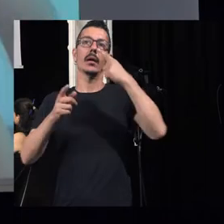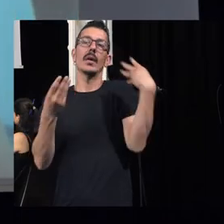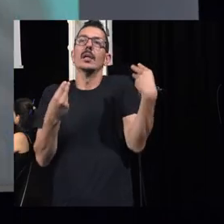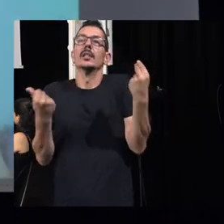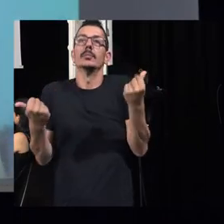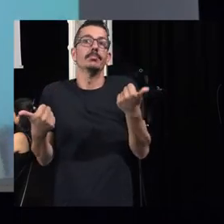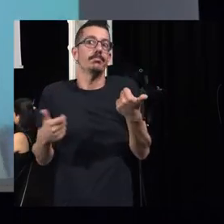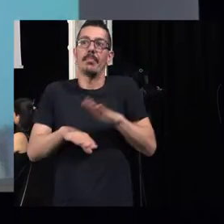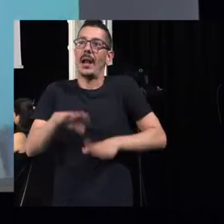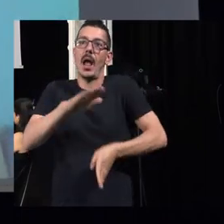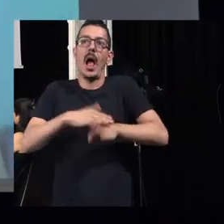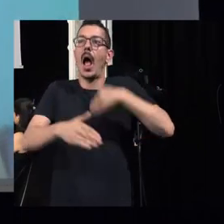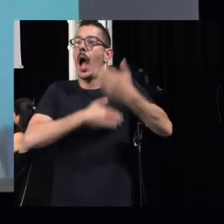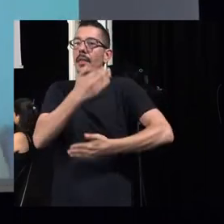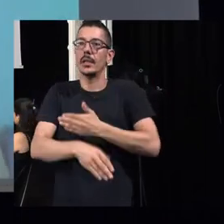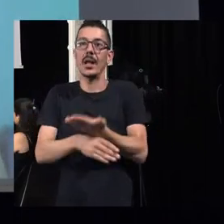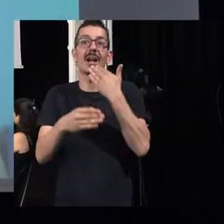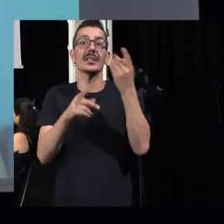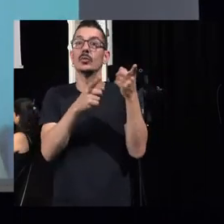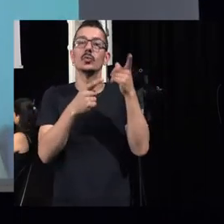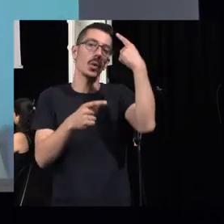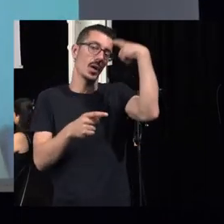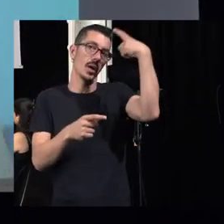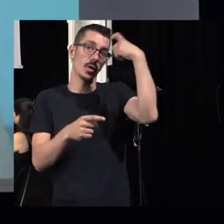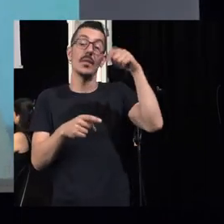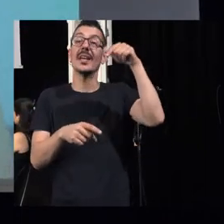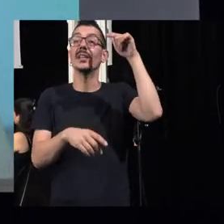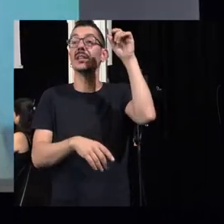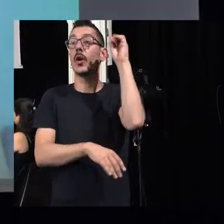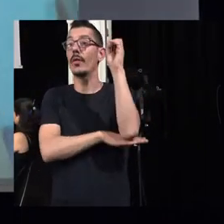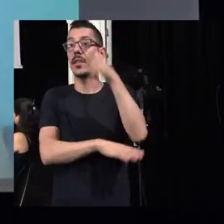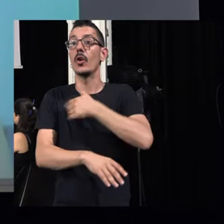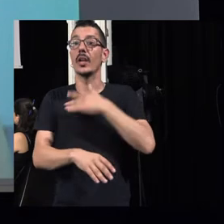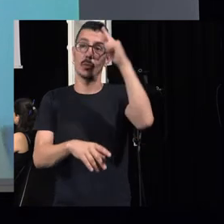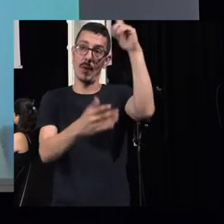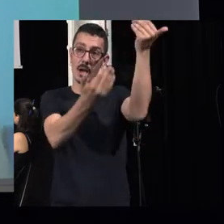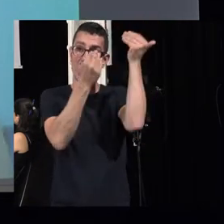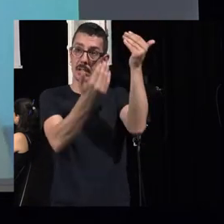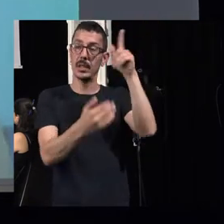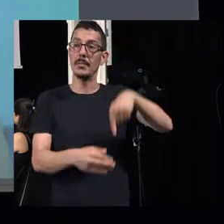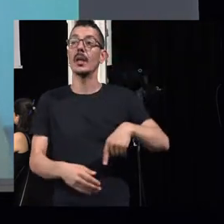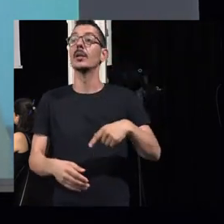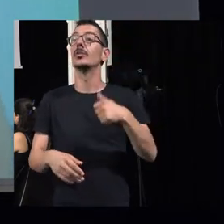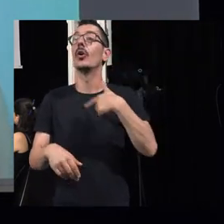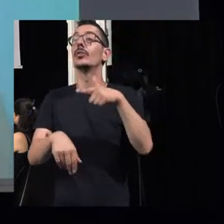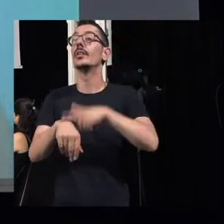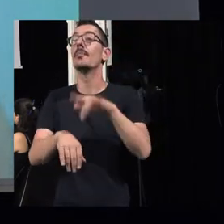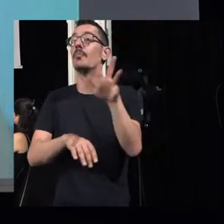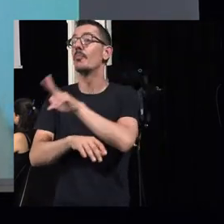que avanzamos, te recordamos y recordamos también esta conferencia. No quiero quitarles más